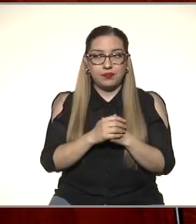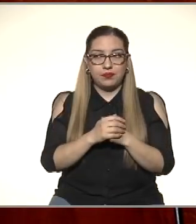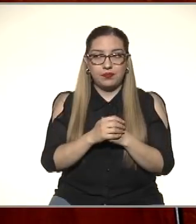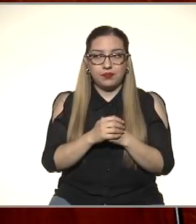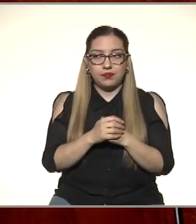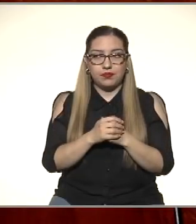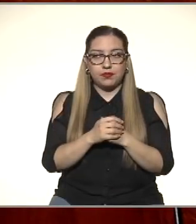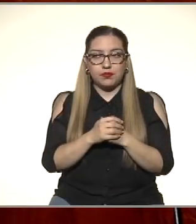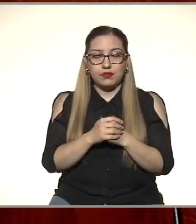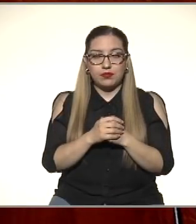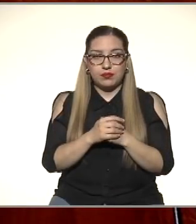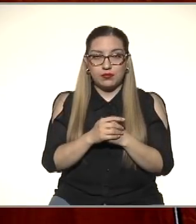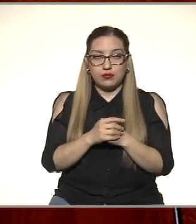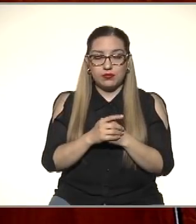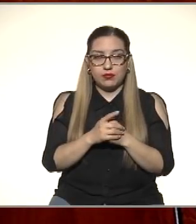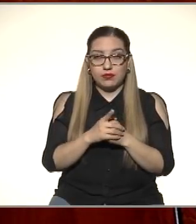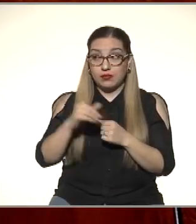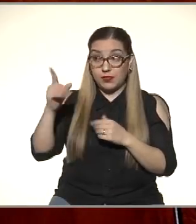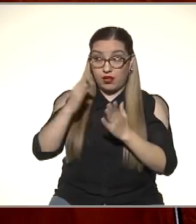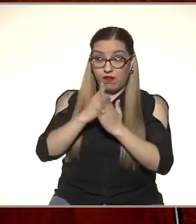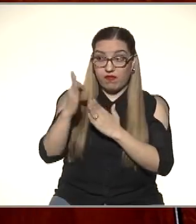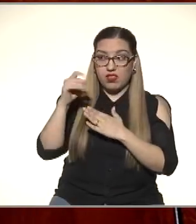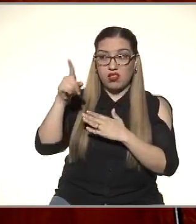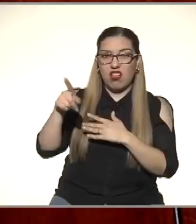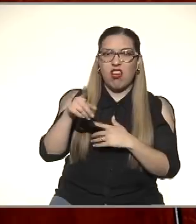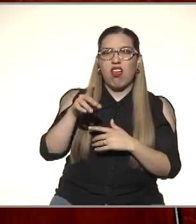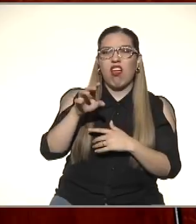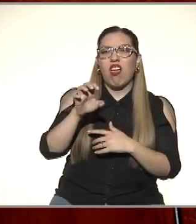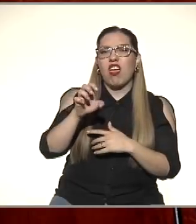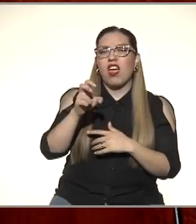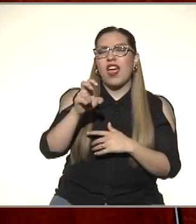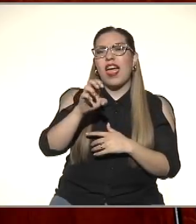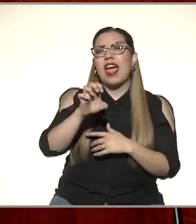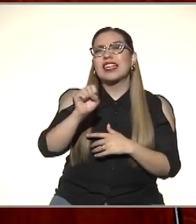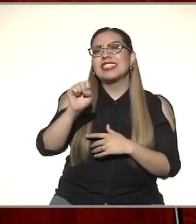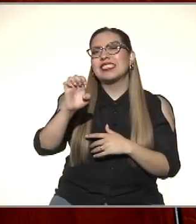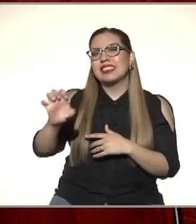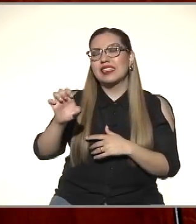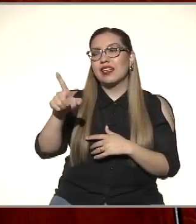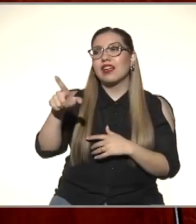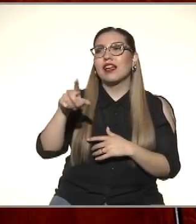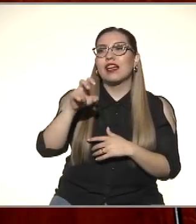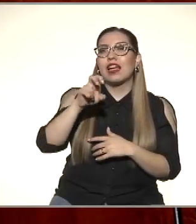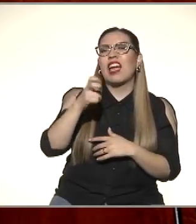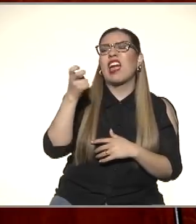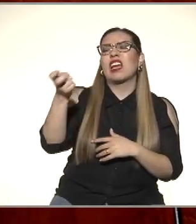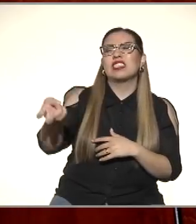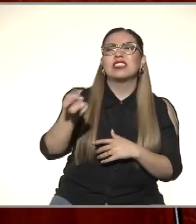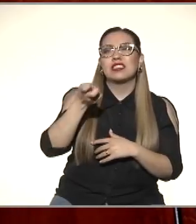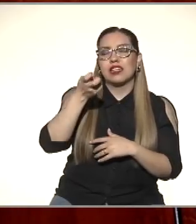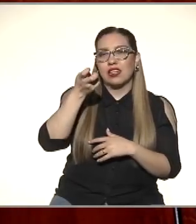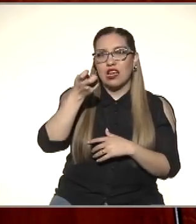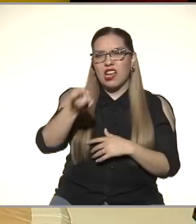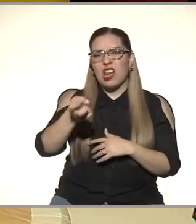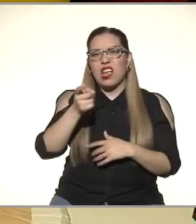otro es el es ese, ¿no? O el tipo, Sí. o El tipo, o la el tipeja, tipejo, o la el tipejo, tipejo. la tipeja.